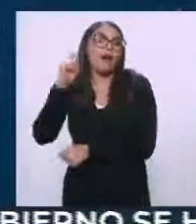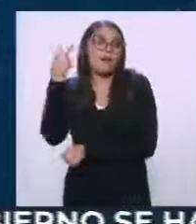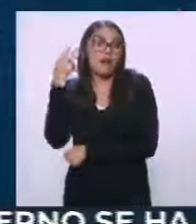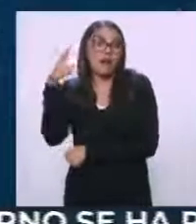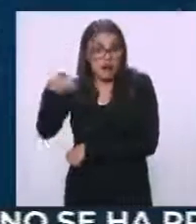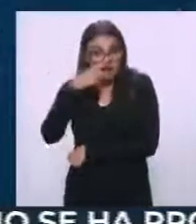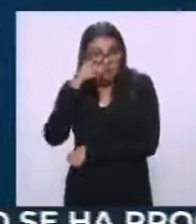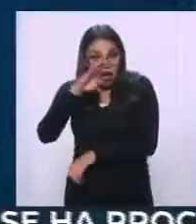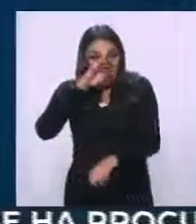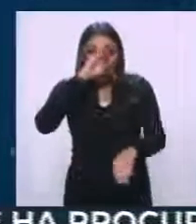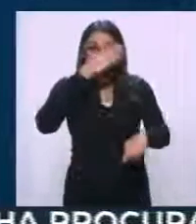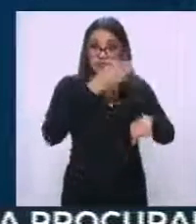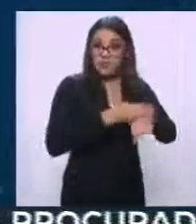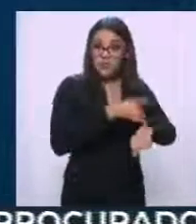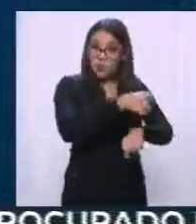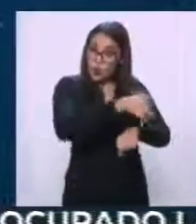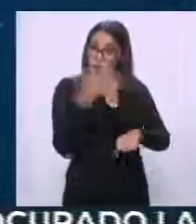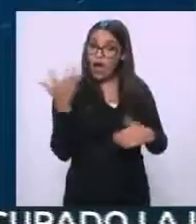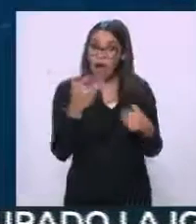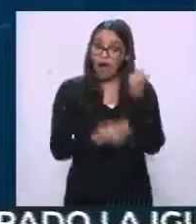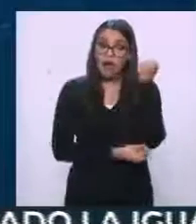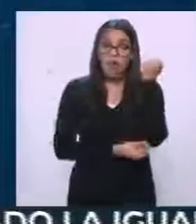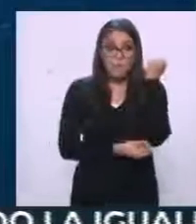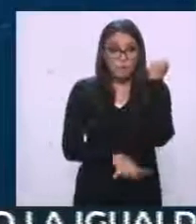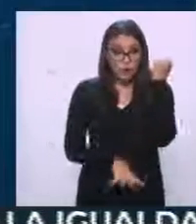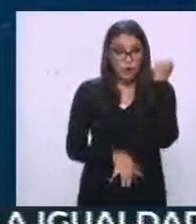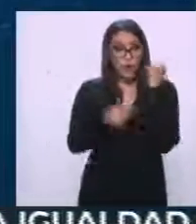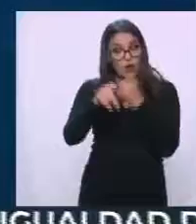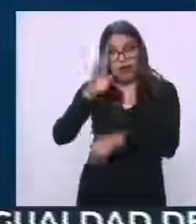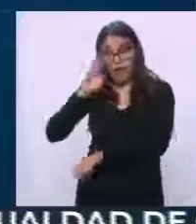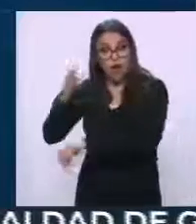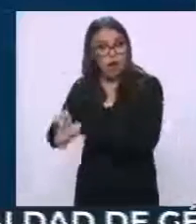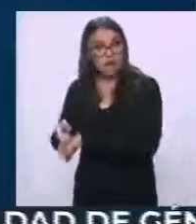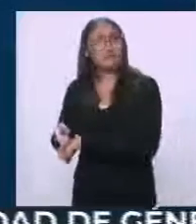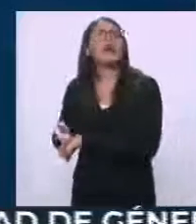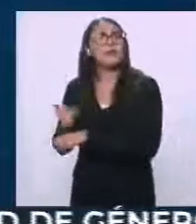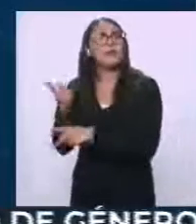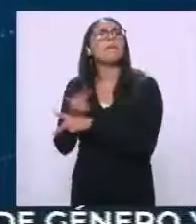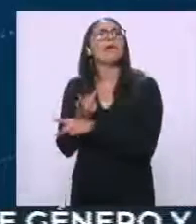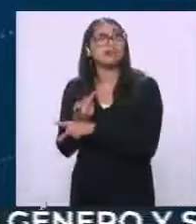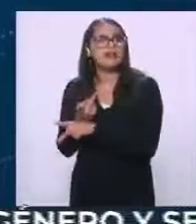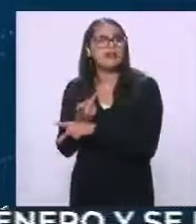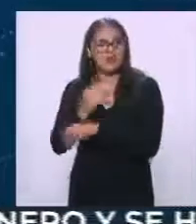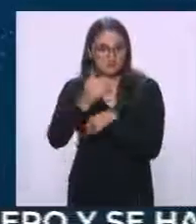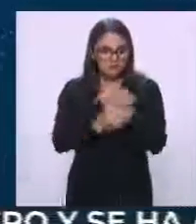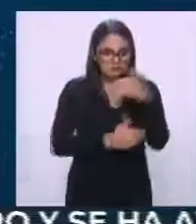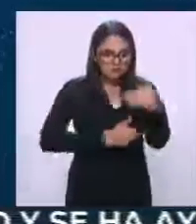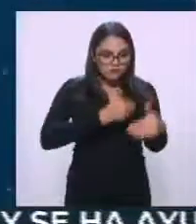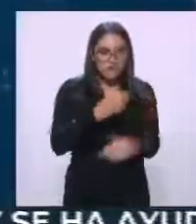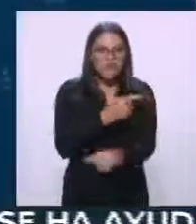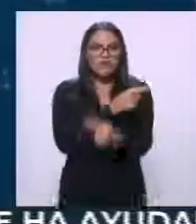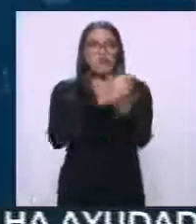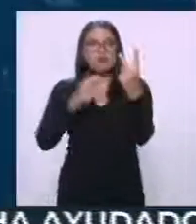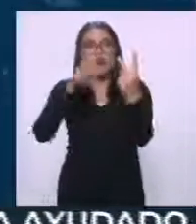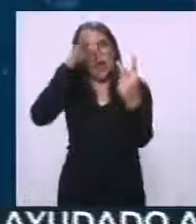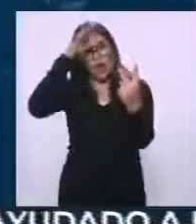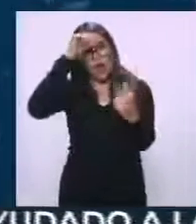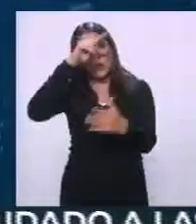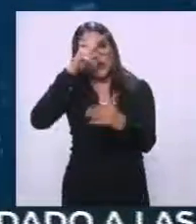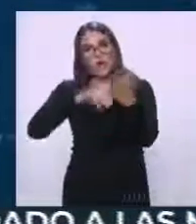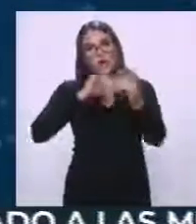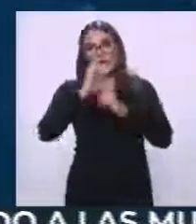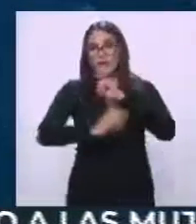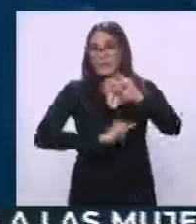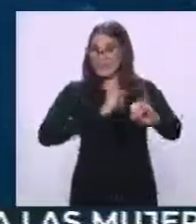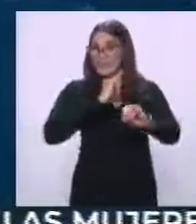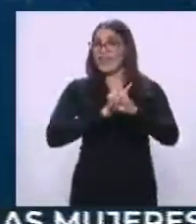criminalizar la práctica del aborto, lo que está generando es un incumplimiento de dos tratados internacionales muy importantes